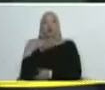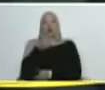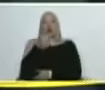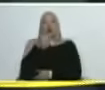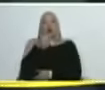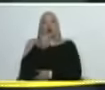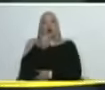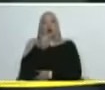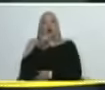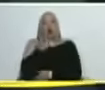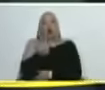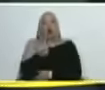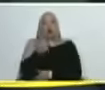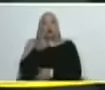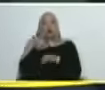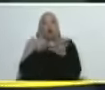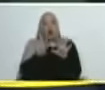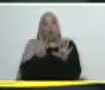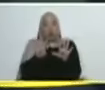10. ¿9?